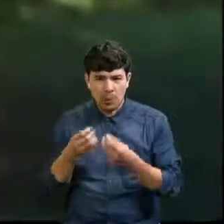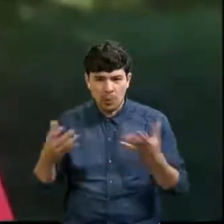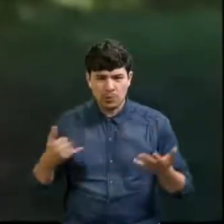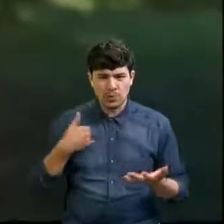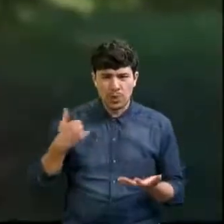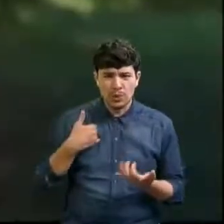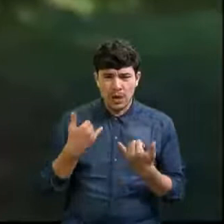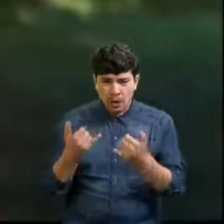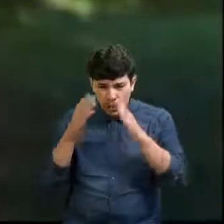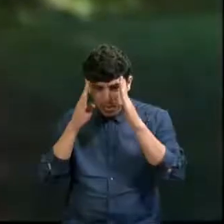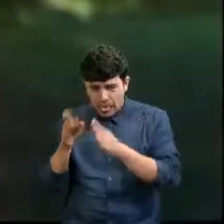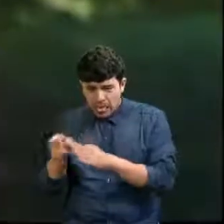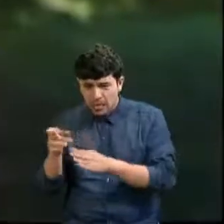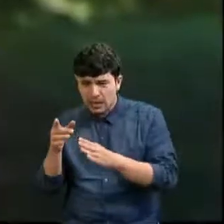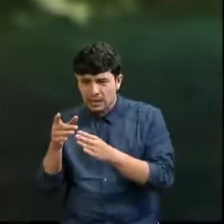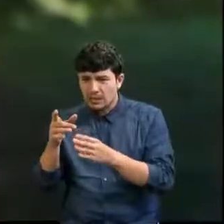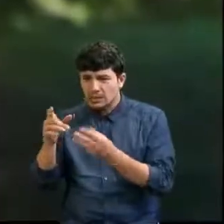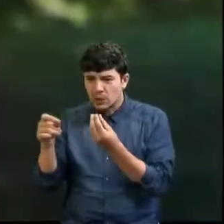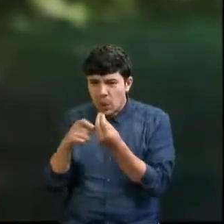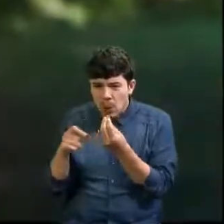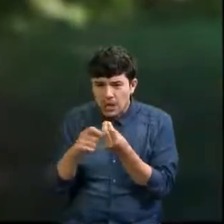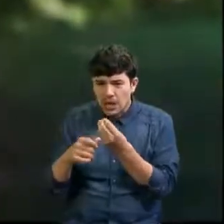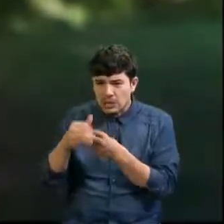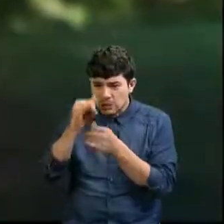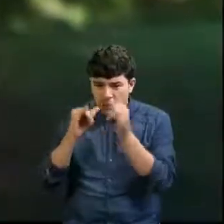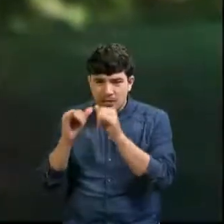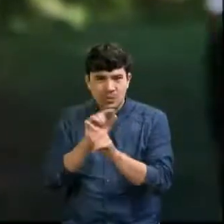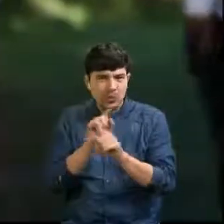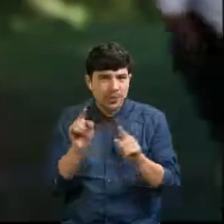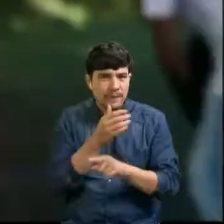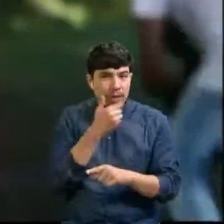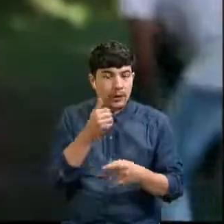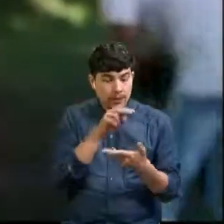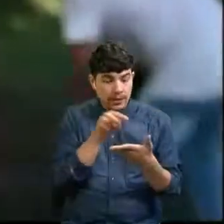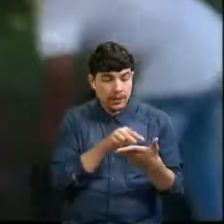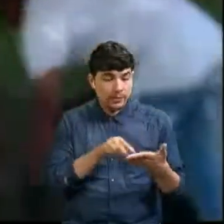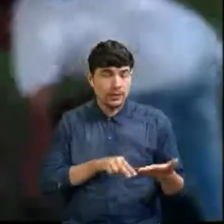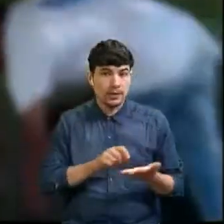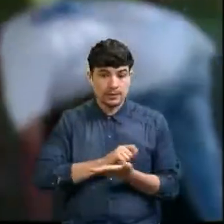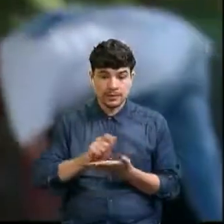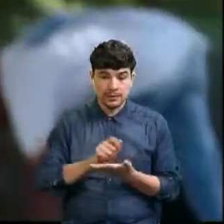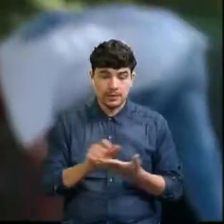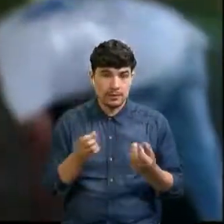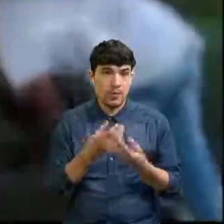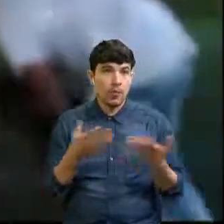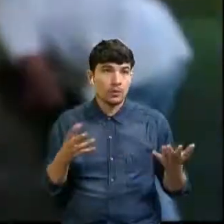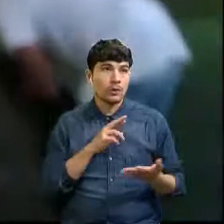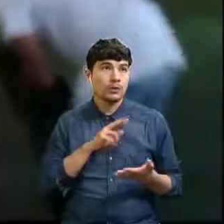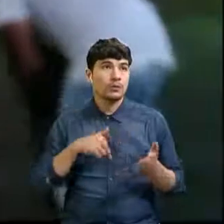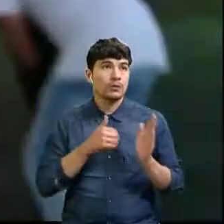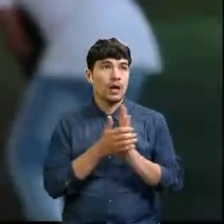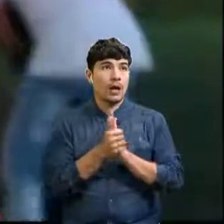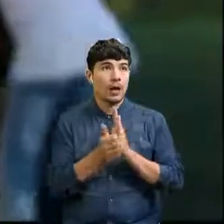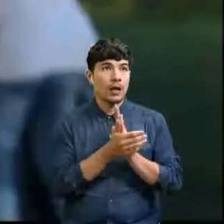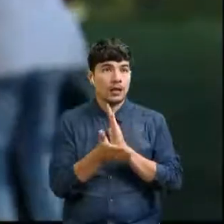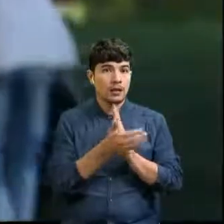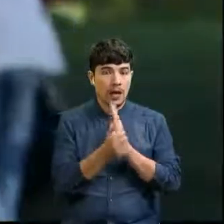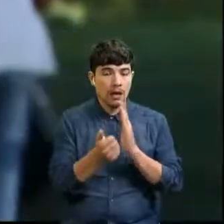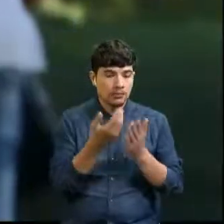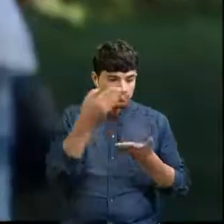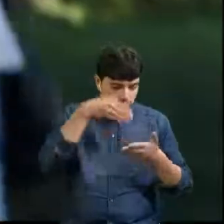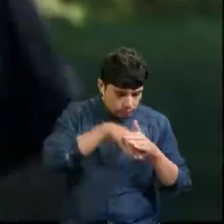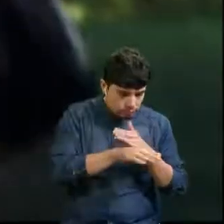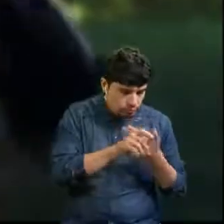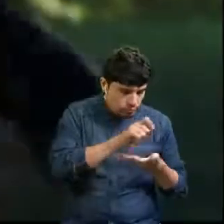drogadicción al alcoholismo y el mejor la lectura la escritura que muchos tenemos talentos ocultos que no vamos a poder encontrar